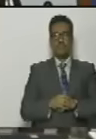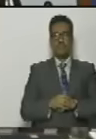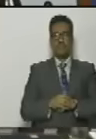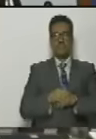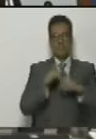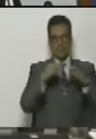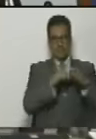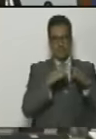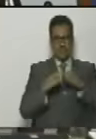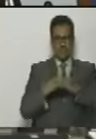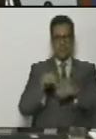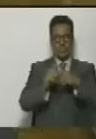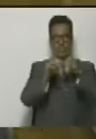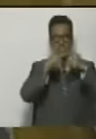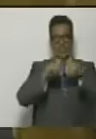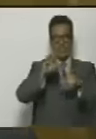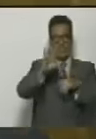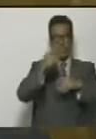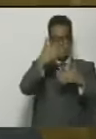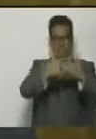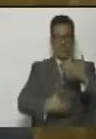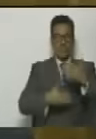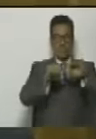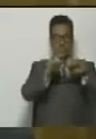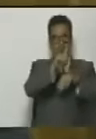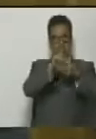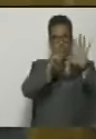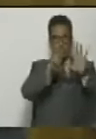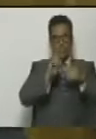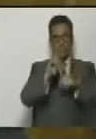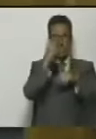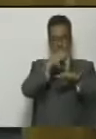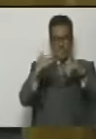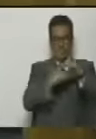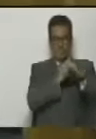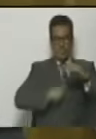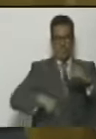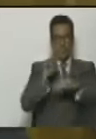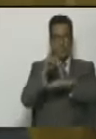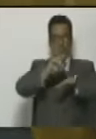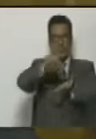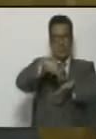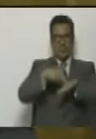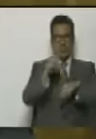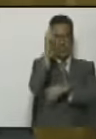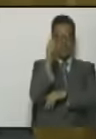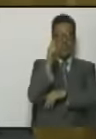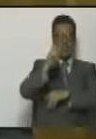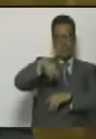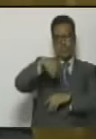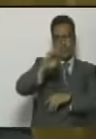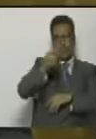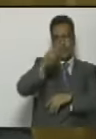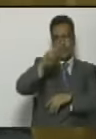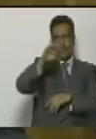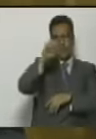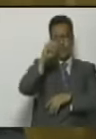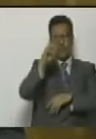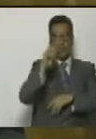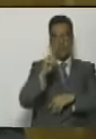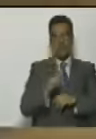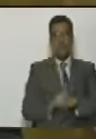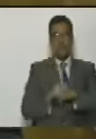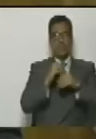Sesión ordinaria número 5, acta número 7. El primer vicepresidente de la Asamblea Nacional, diputado Pedro José Infante